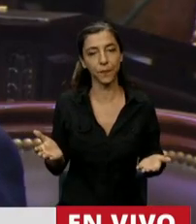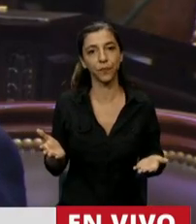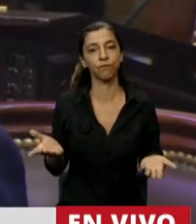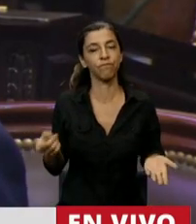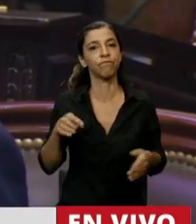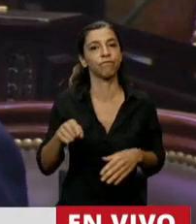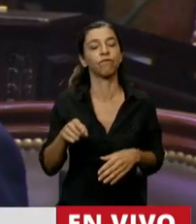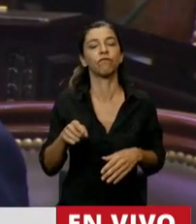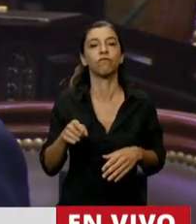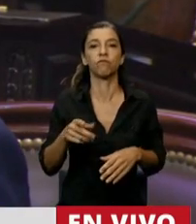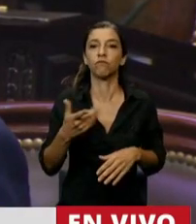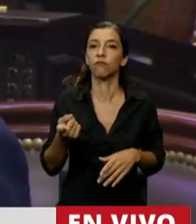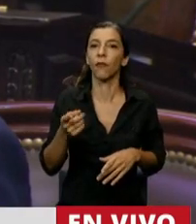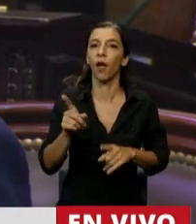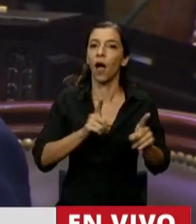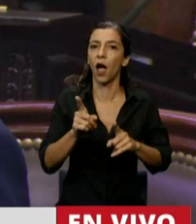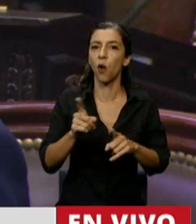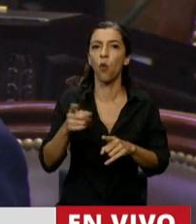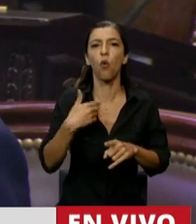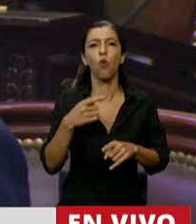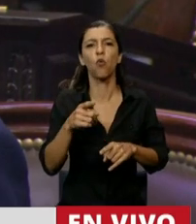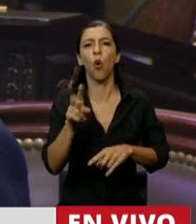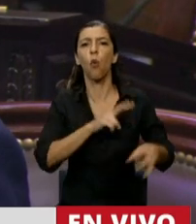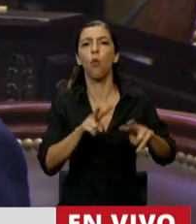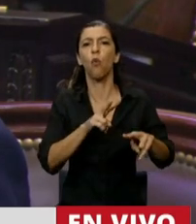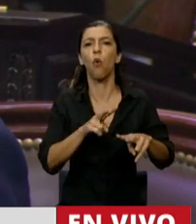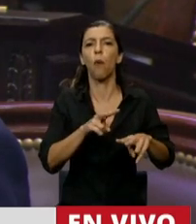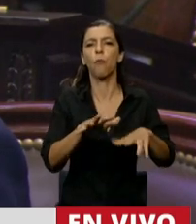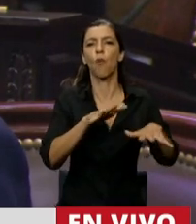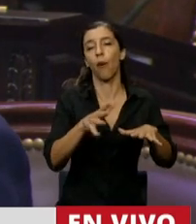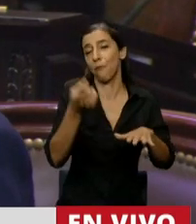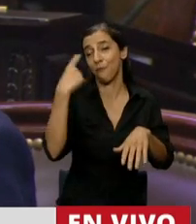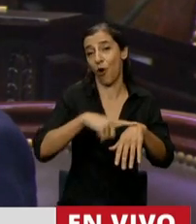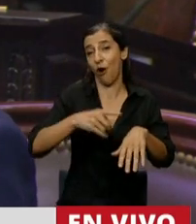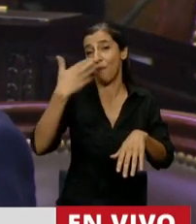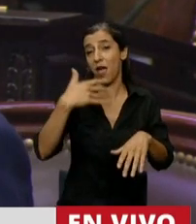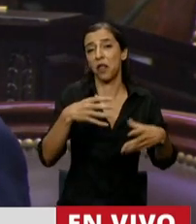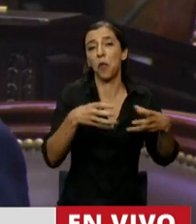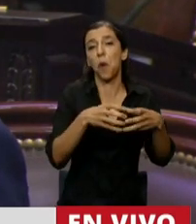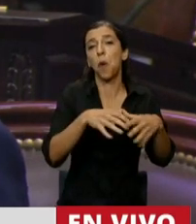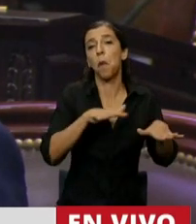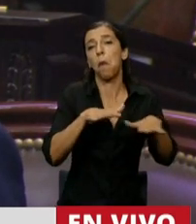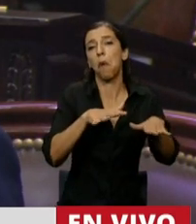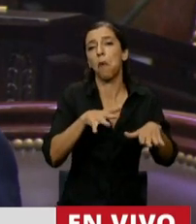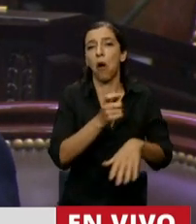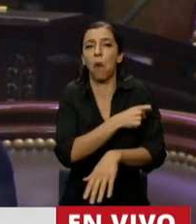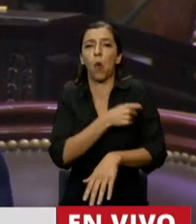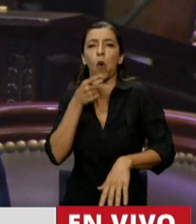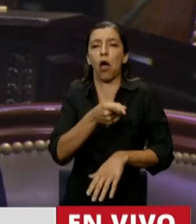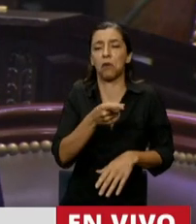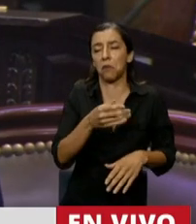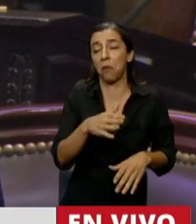el movimiento antivacuna, que no era un movimiento importante en la Argentina, gracias a todas